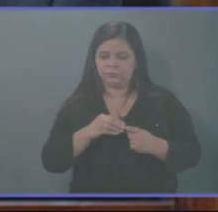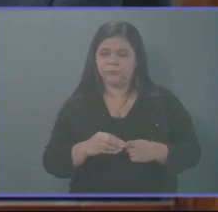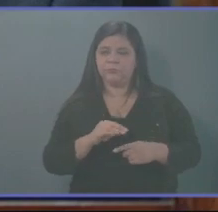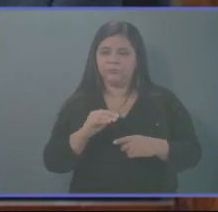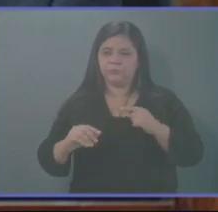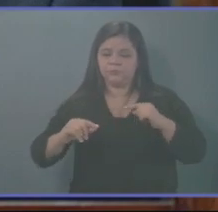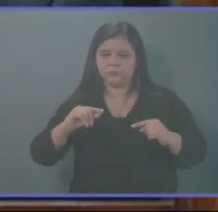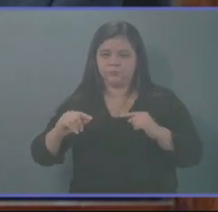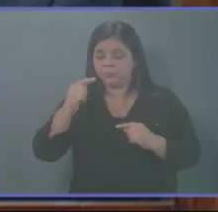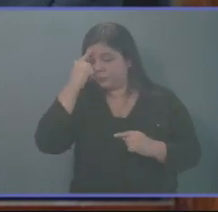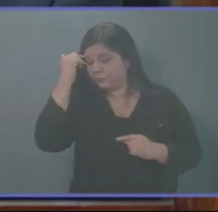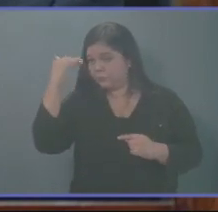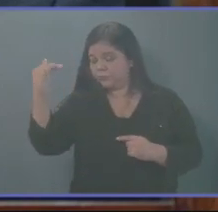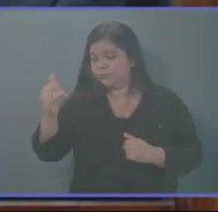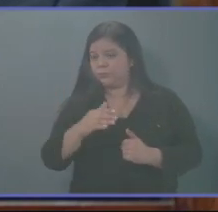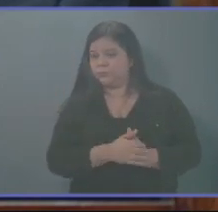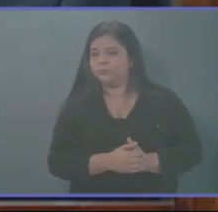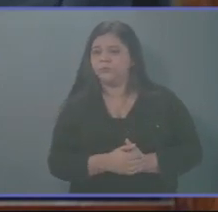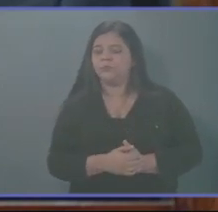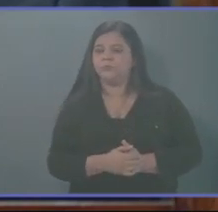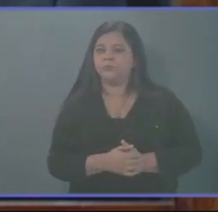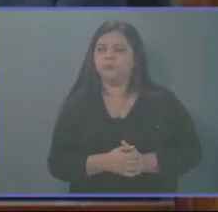o candidato de algún cargo.